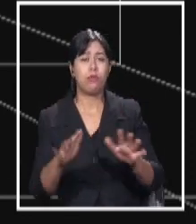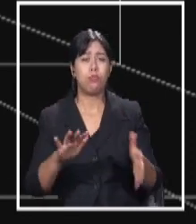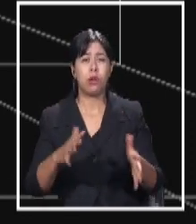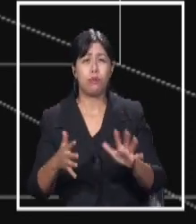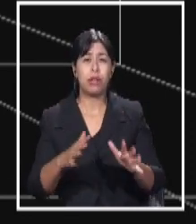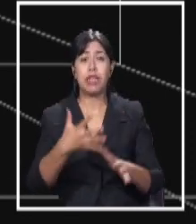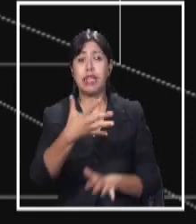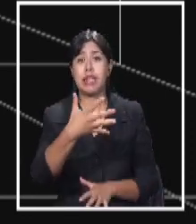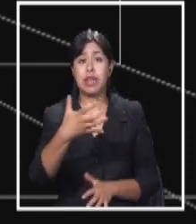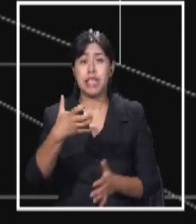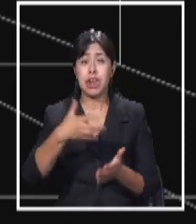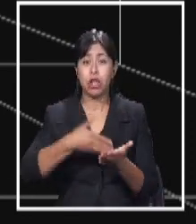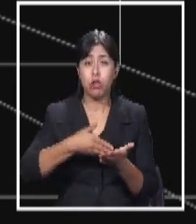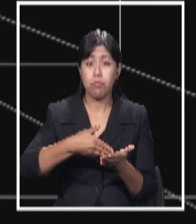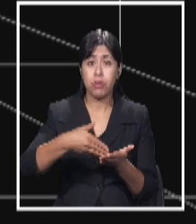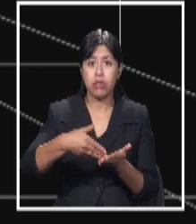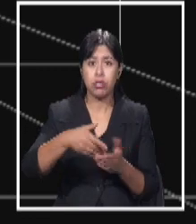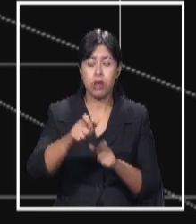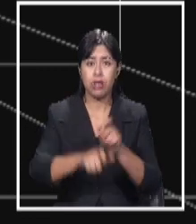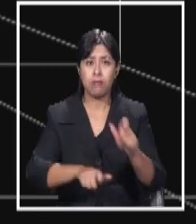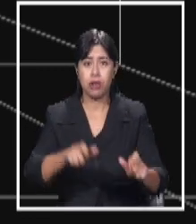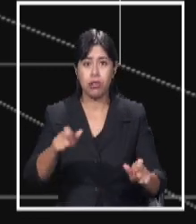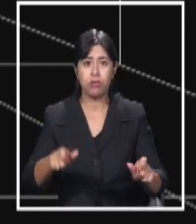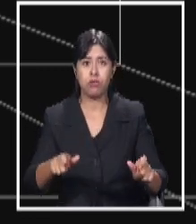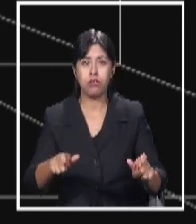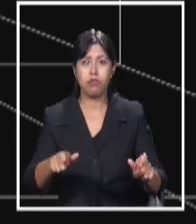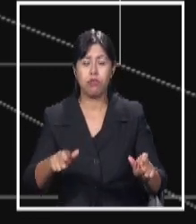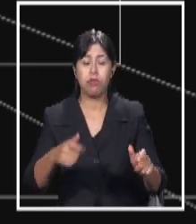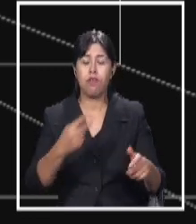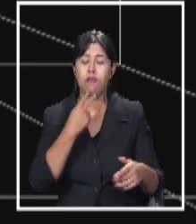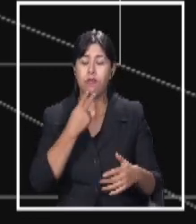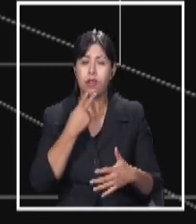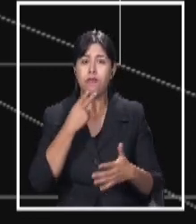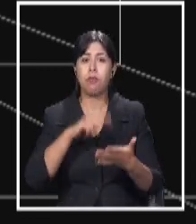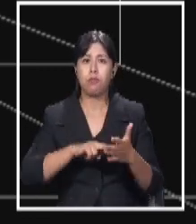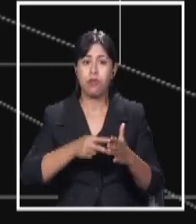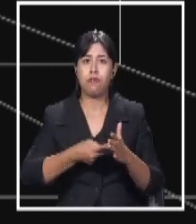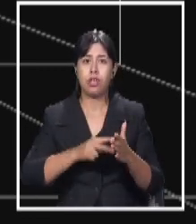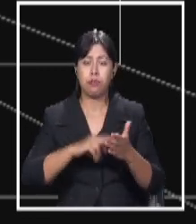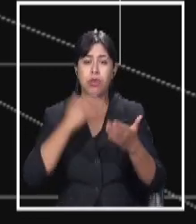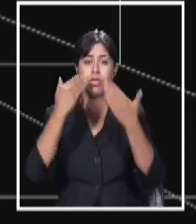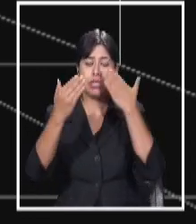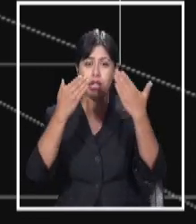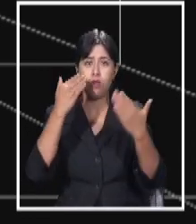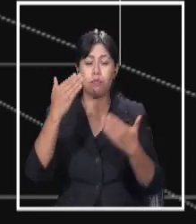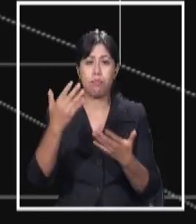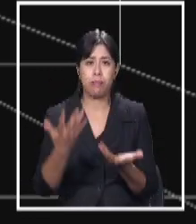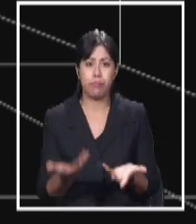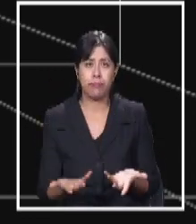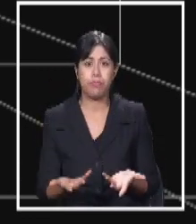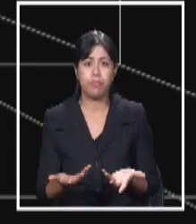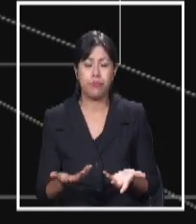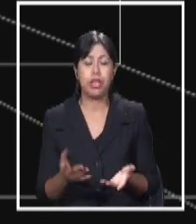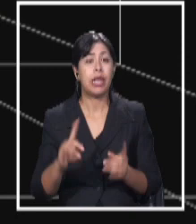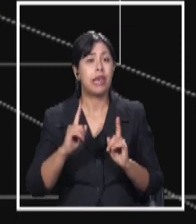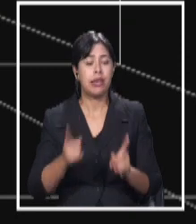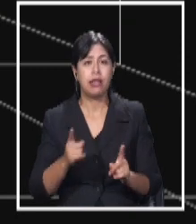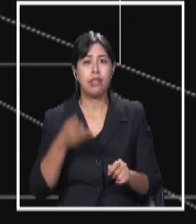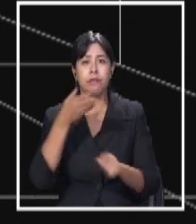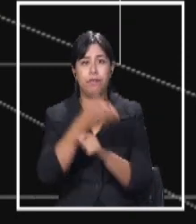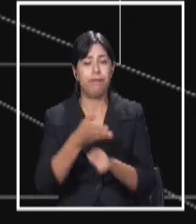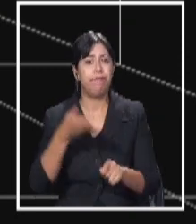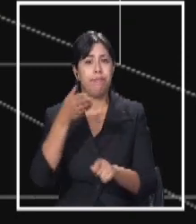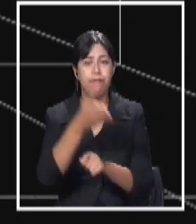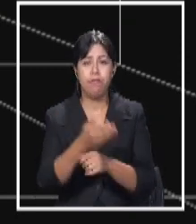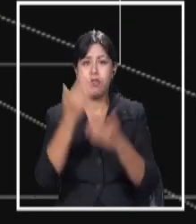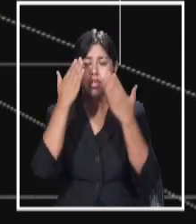aproximadamente 500 millones de personas sufren de problemas de salud mental que deberían obtener atención clínica.